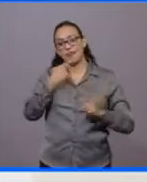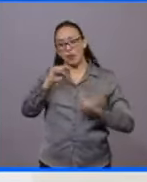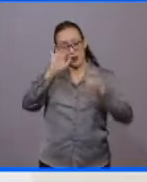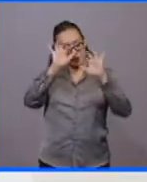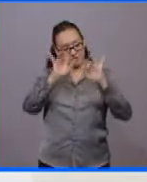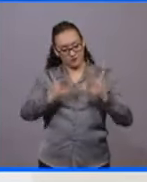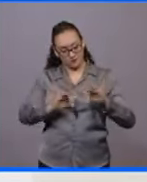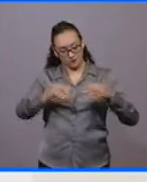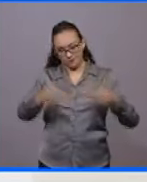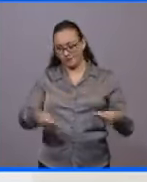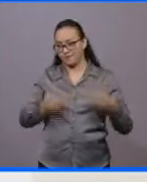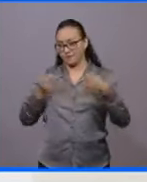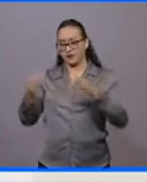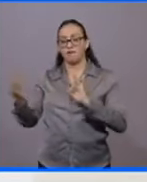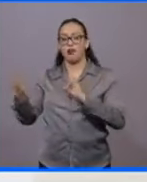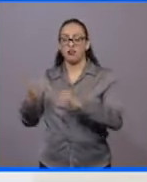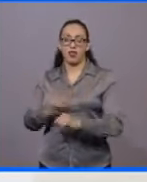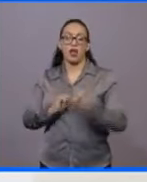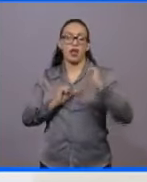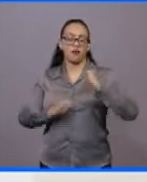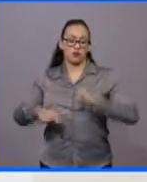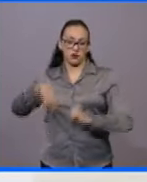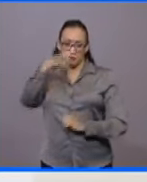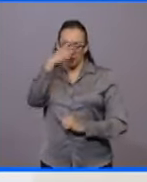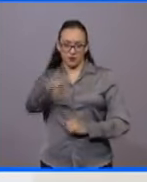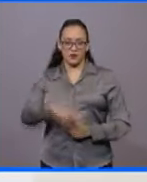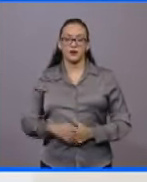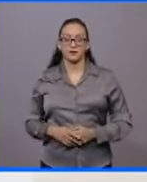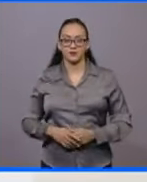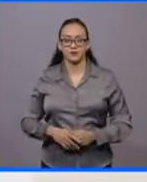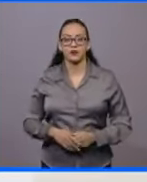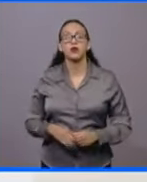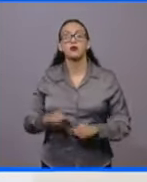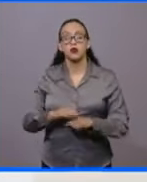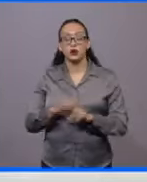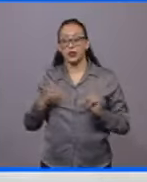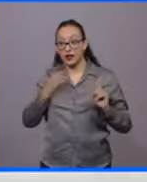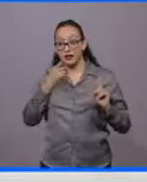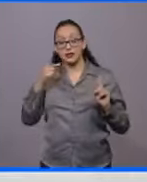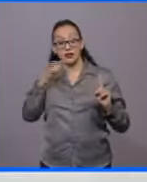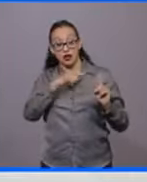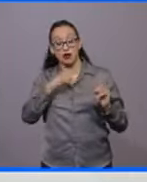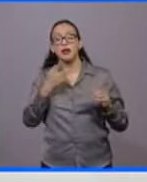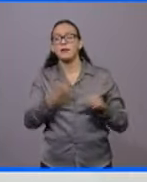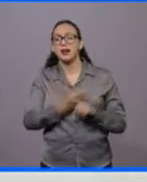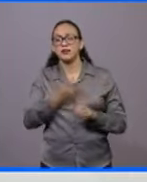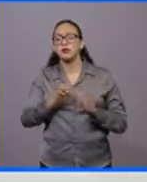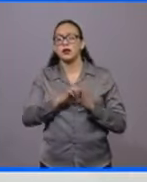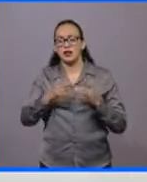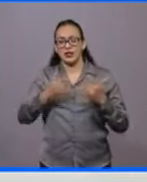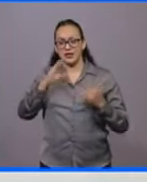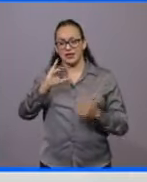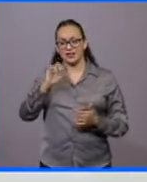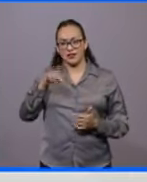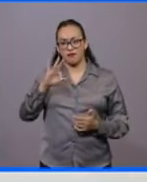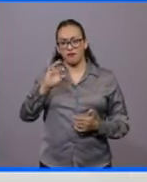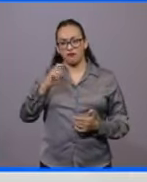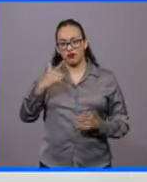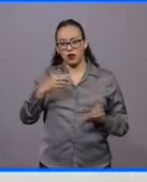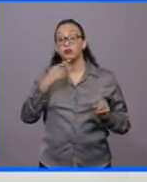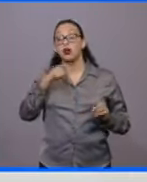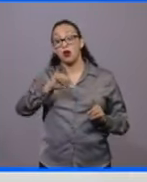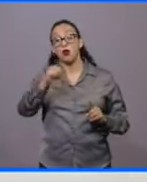lo que será ante autoridades mexicanas. Al ser cuestionada sobre el caso Cienfuegos, quien fue deportado a México para que